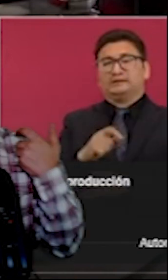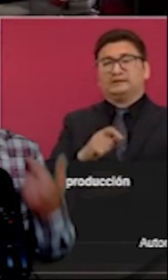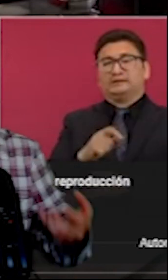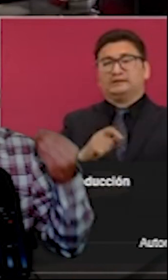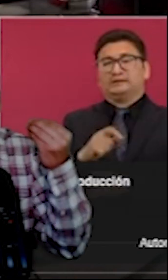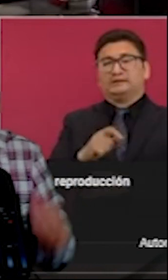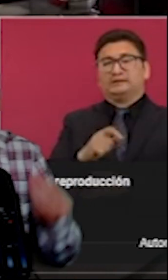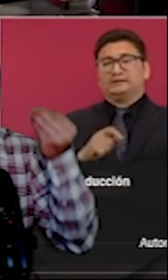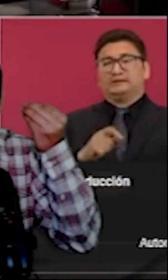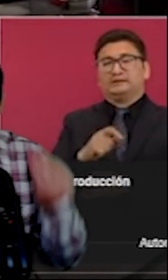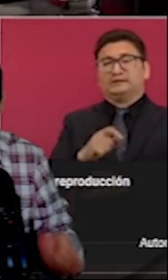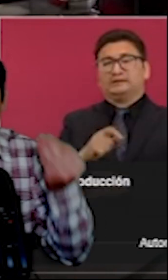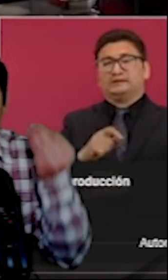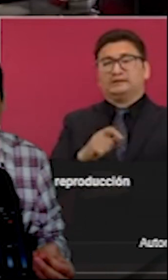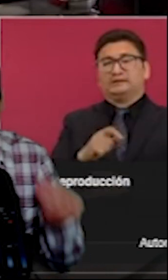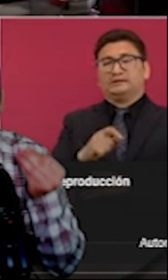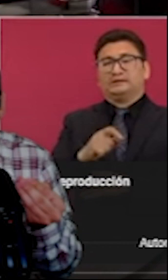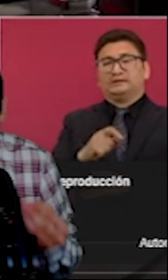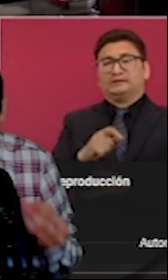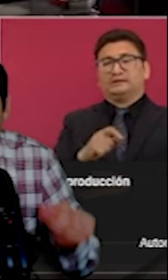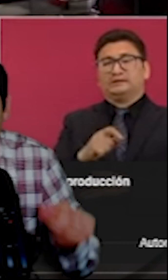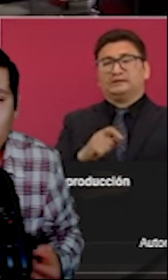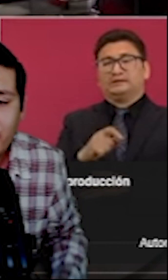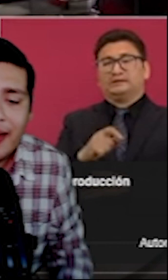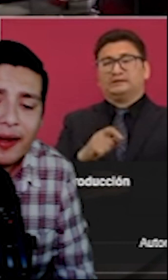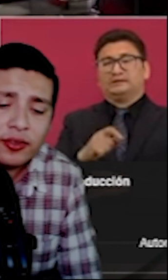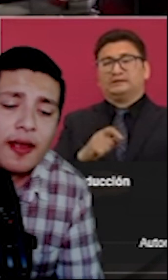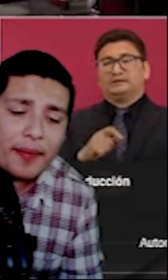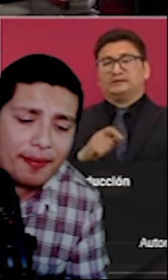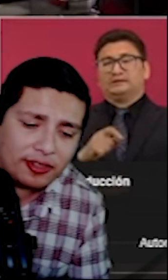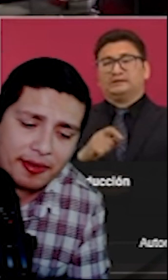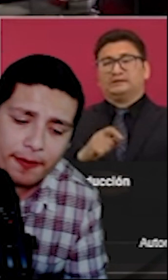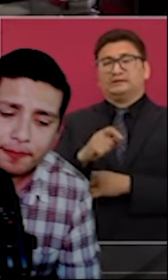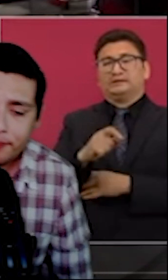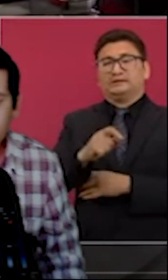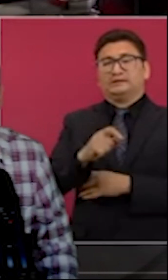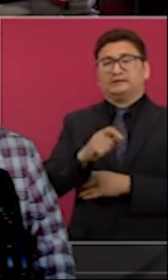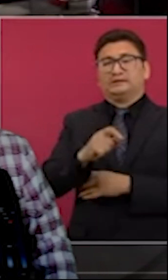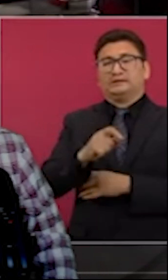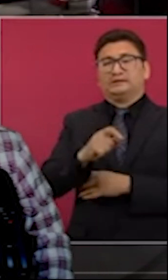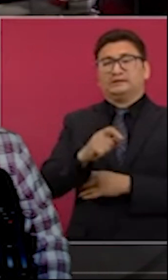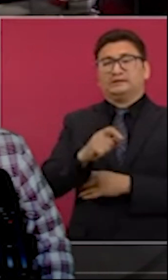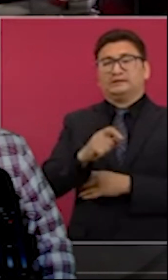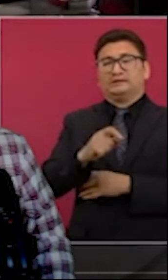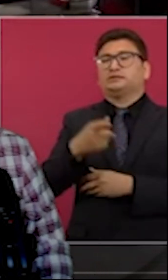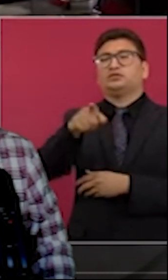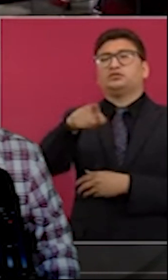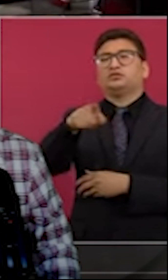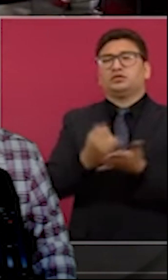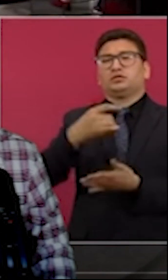supranacionales, porque hoy está en juego la integridad de los mexicanos. Veamos el video.